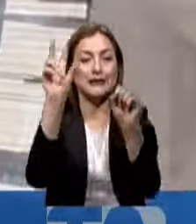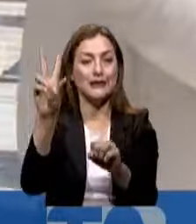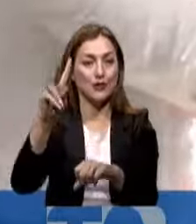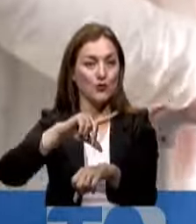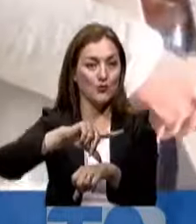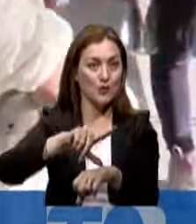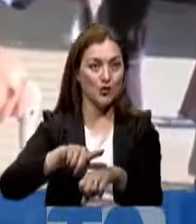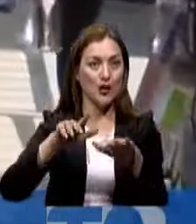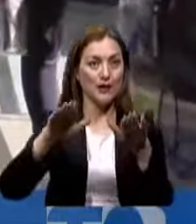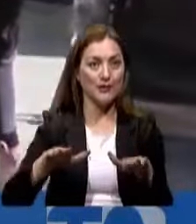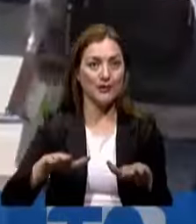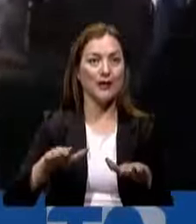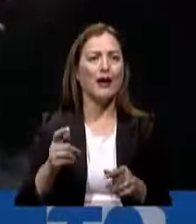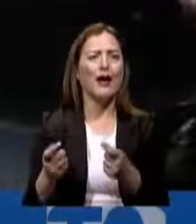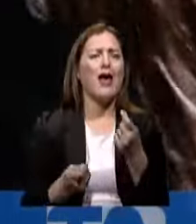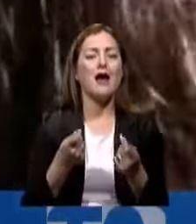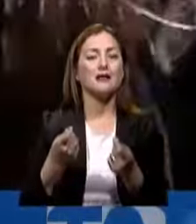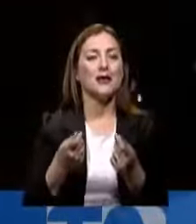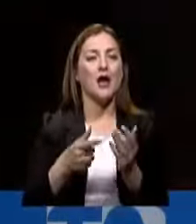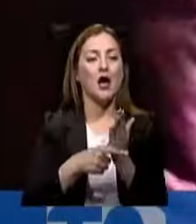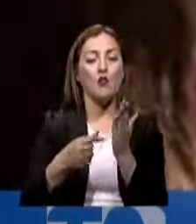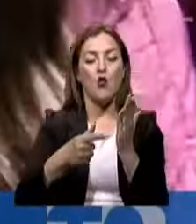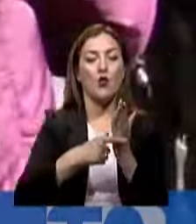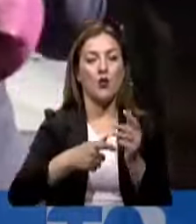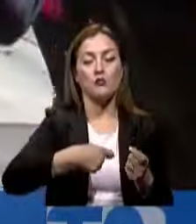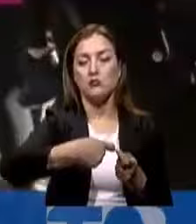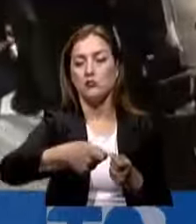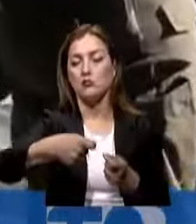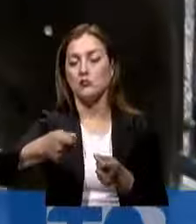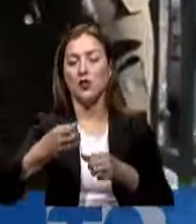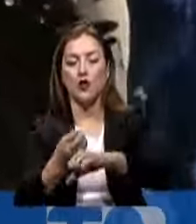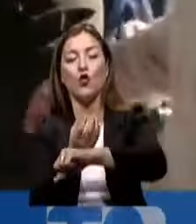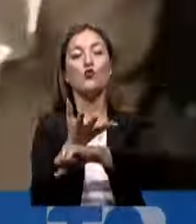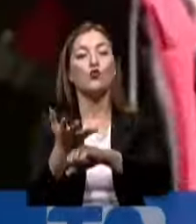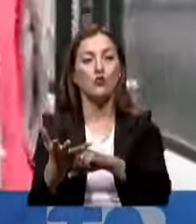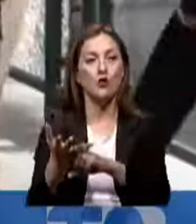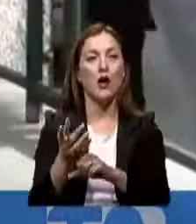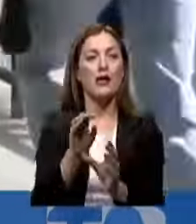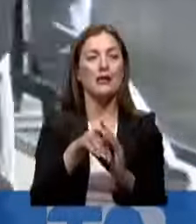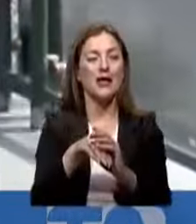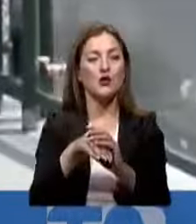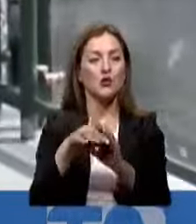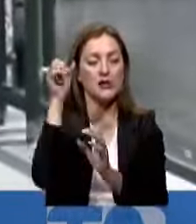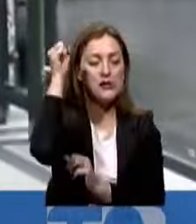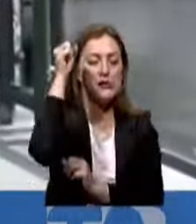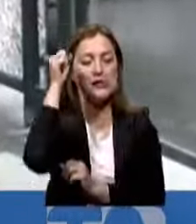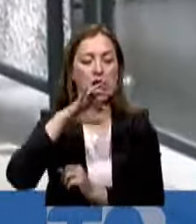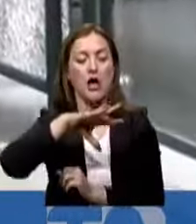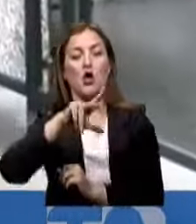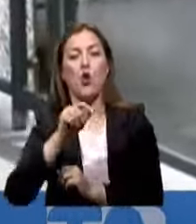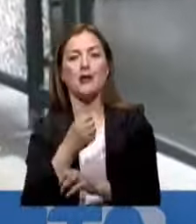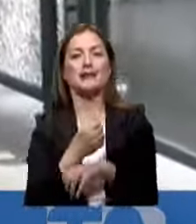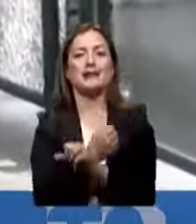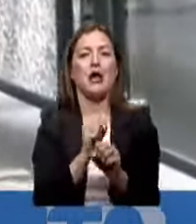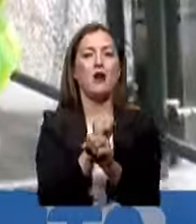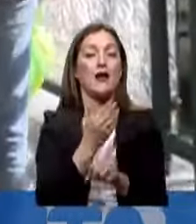minutos, y se encuentran entregando volantes con recomendaciones para evitar robos dentro de las unidades de Ecovía y Trolebús,